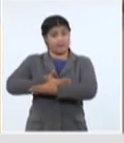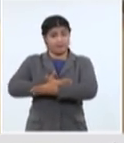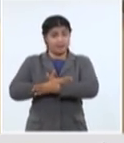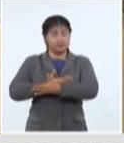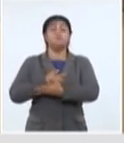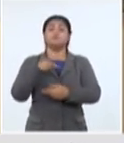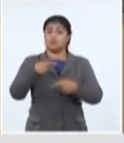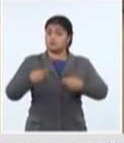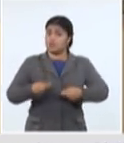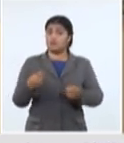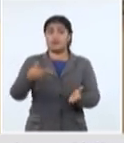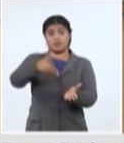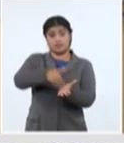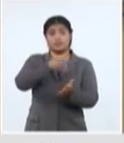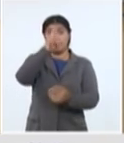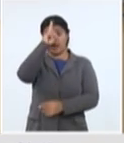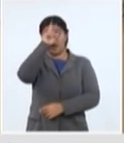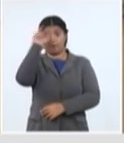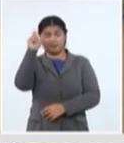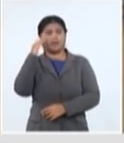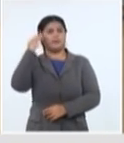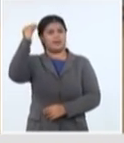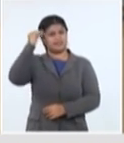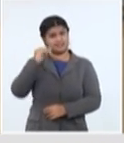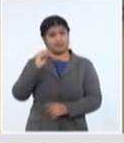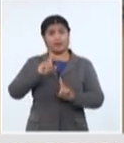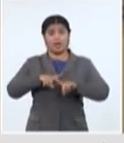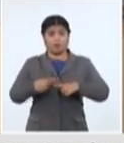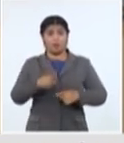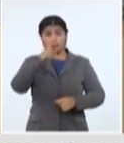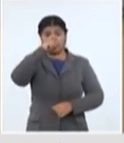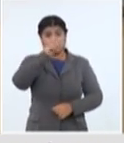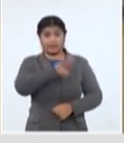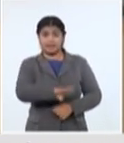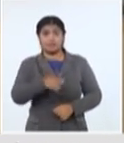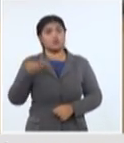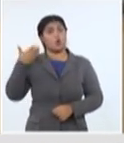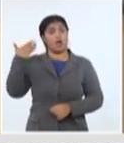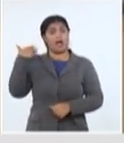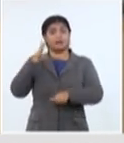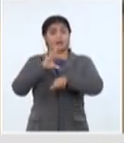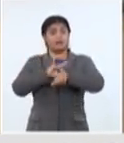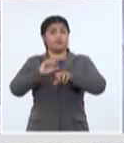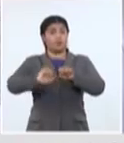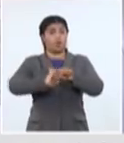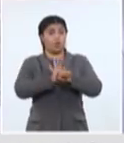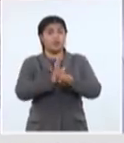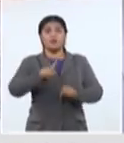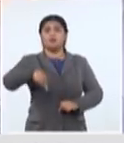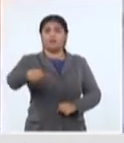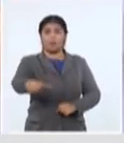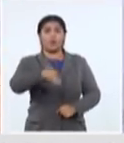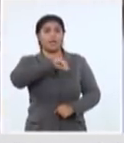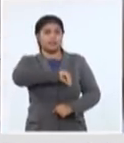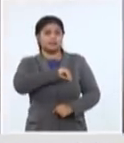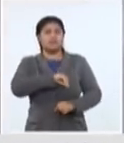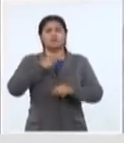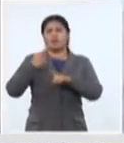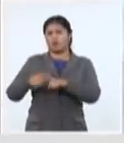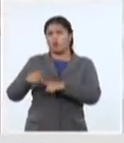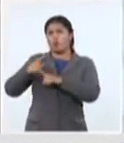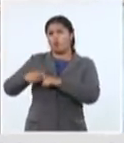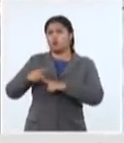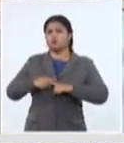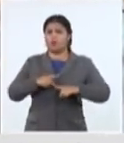secuelas, ¿entiendes? Y entonces nos dirigimos, porque realmente hay una bebé y tiene un futuro por delante. Equipos multidisciplinarios